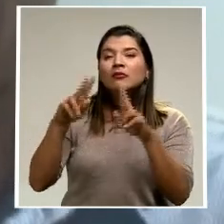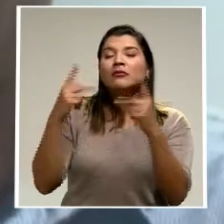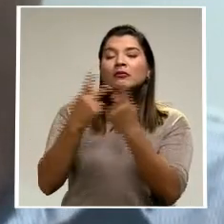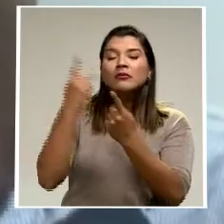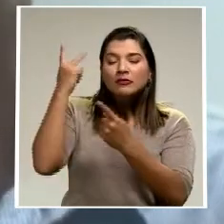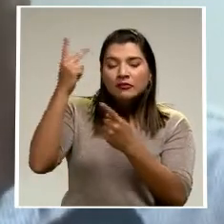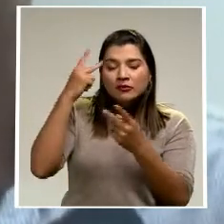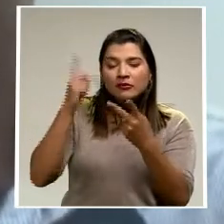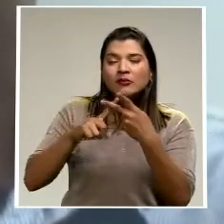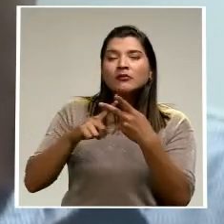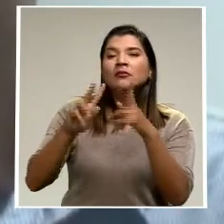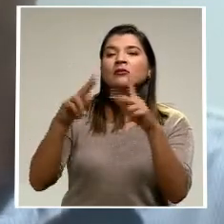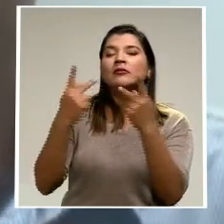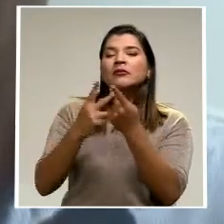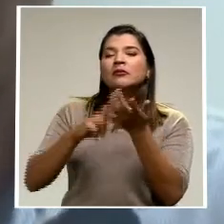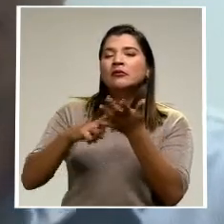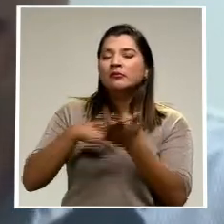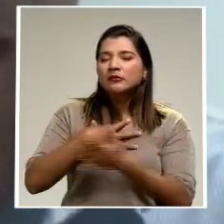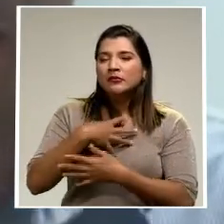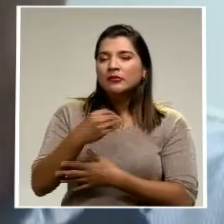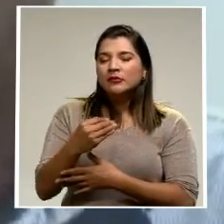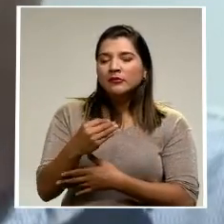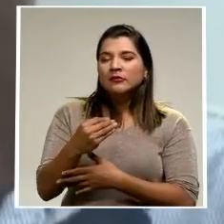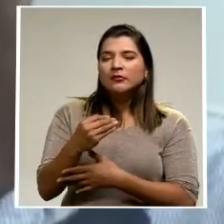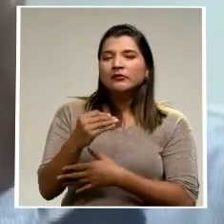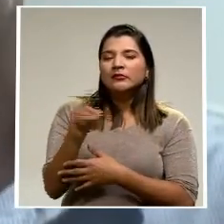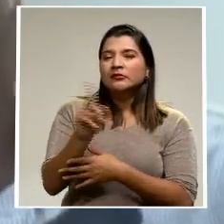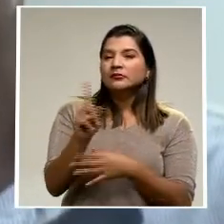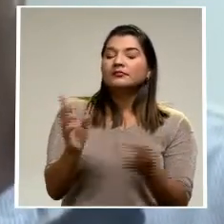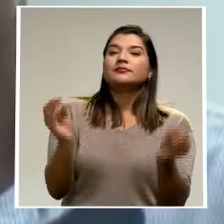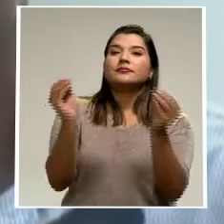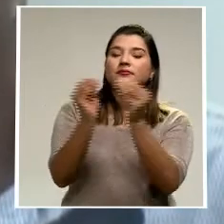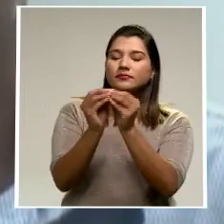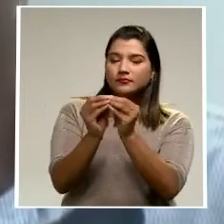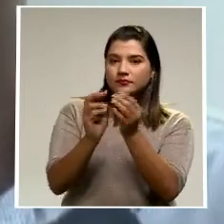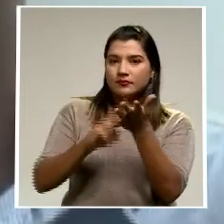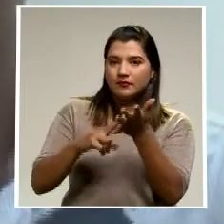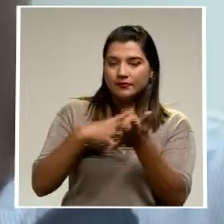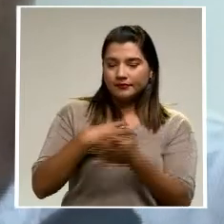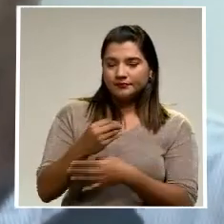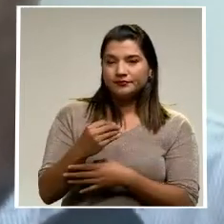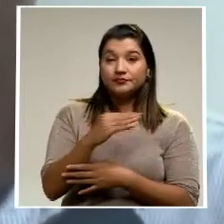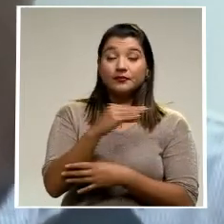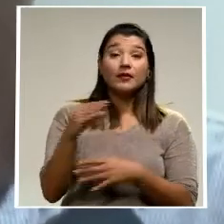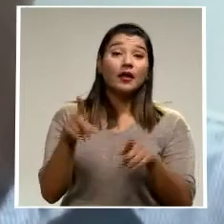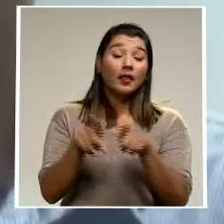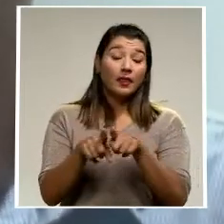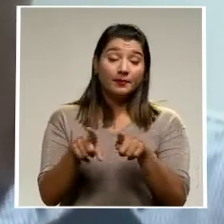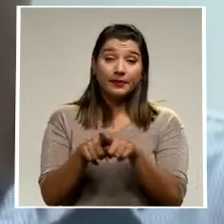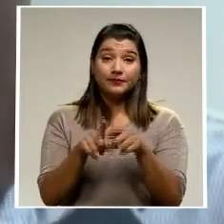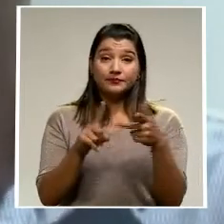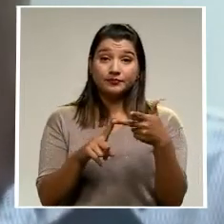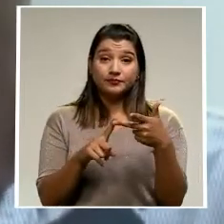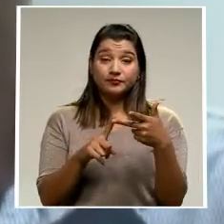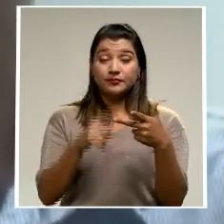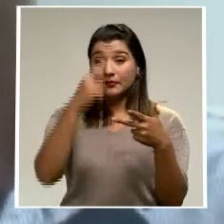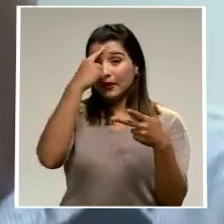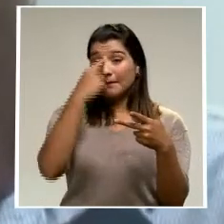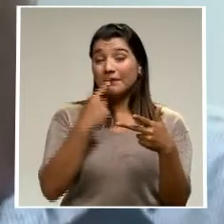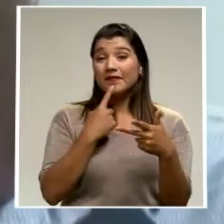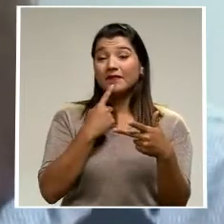el liberalismo, o sea, más liberalista clásico, no liberal moderno, y estaría también en los perfiles